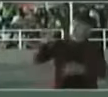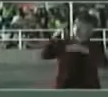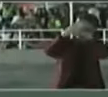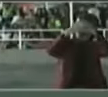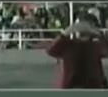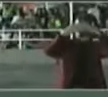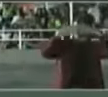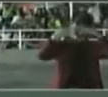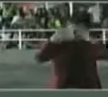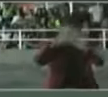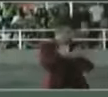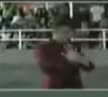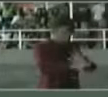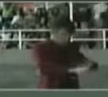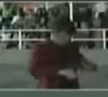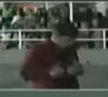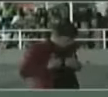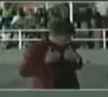no teman,